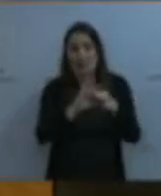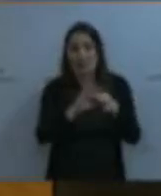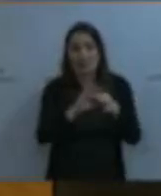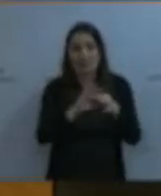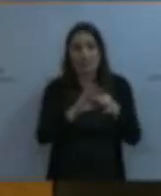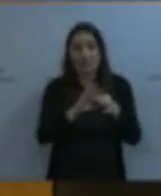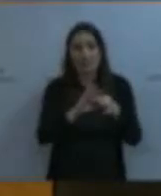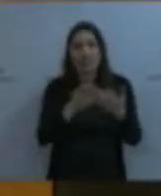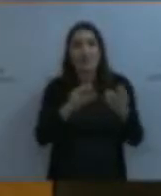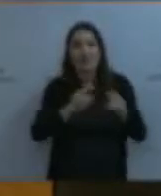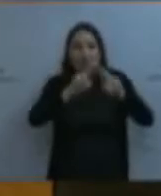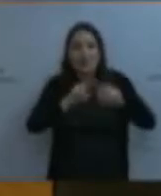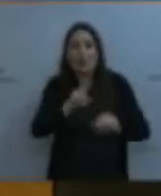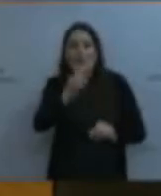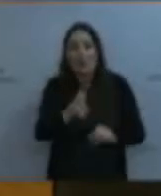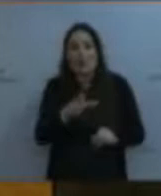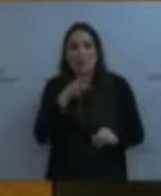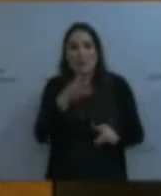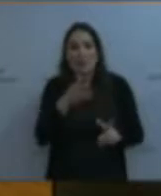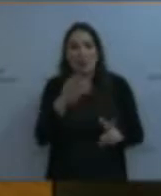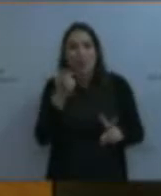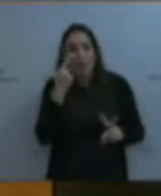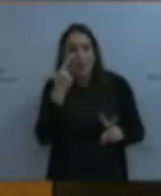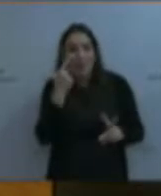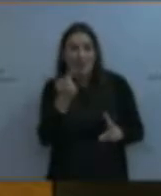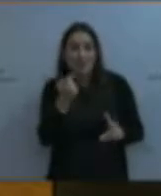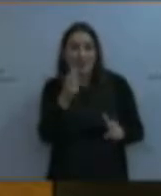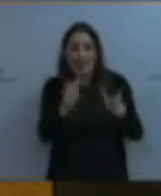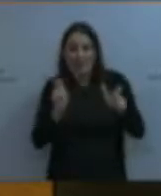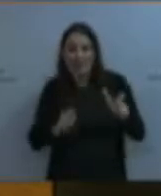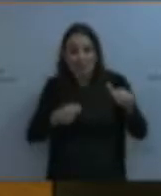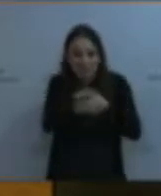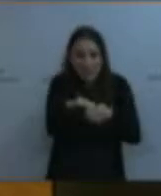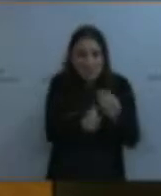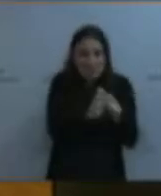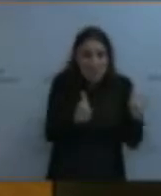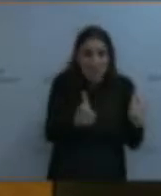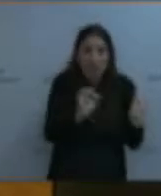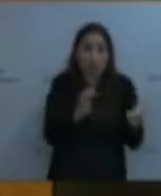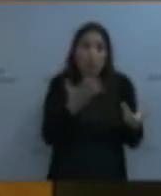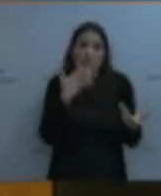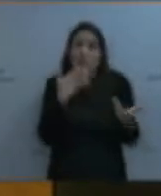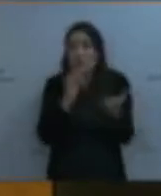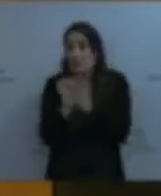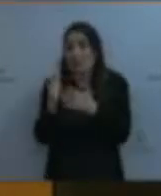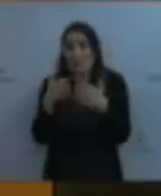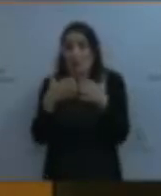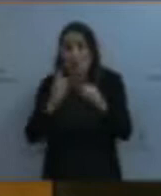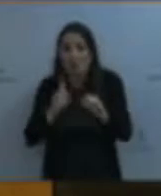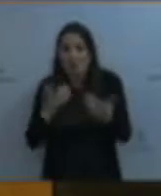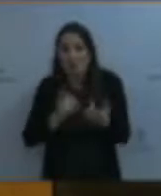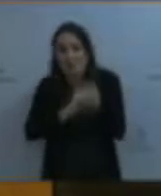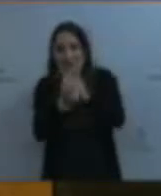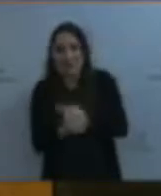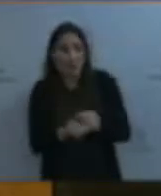que sirva para reforzar donde se necesite más plantilla o para intervenir los servicios que no estén funcionando. Y esto lo menciona de